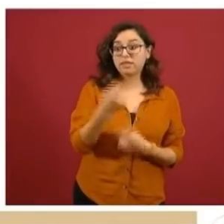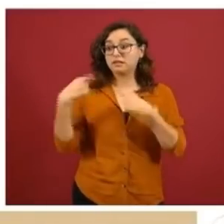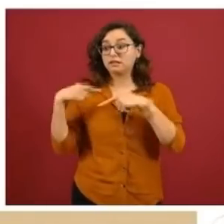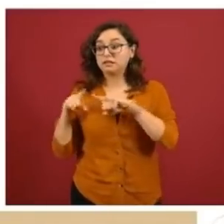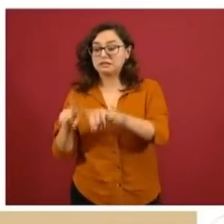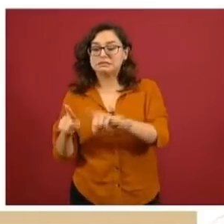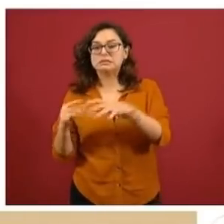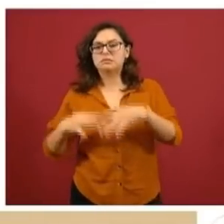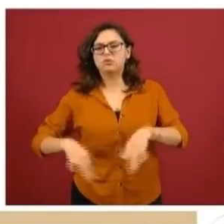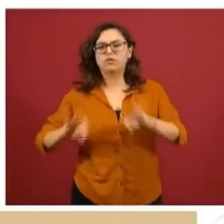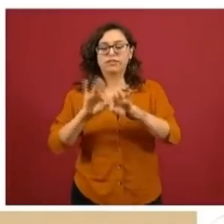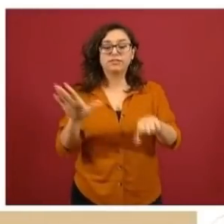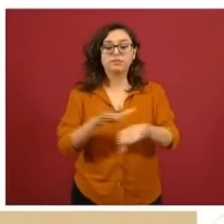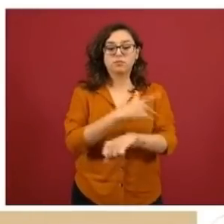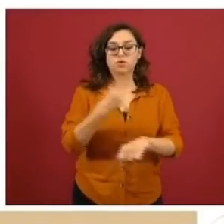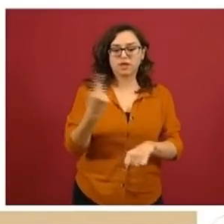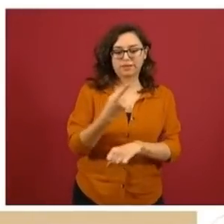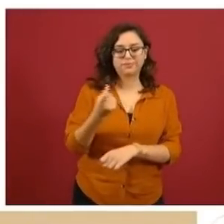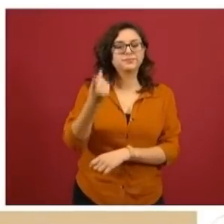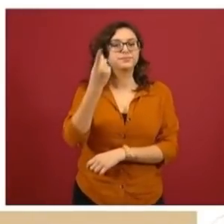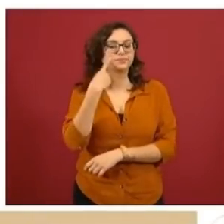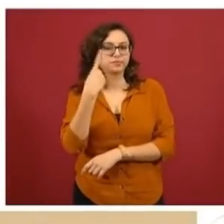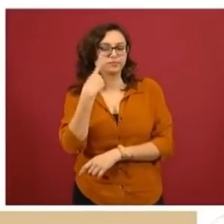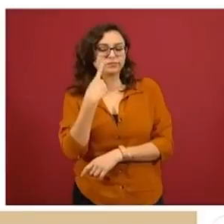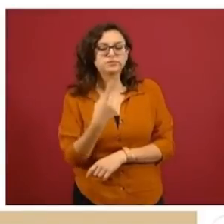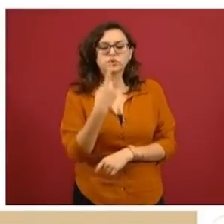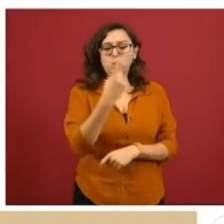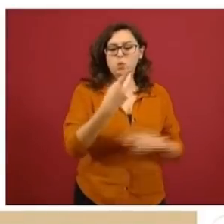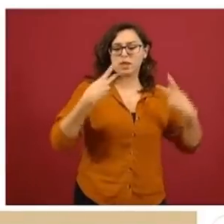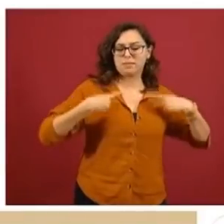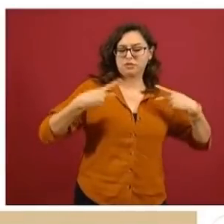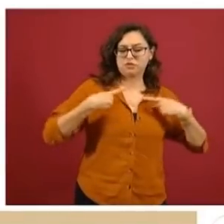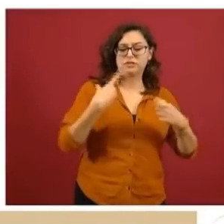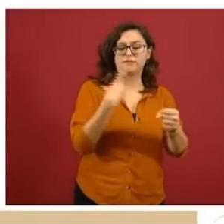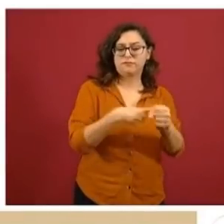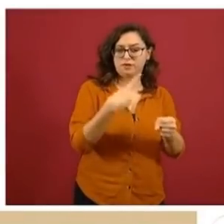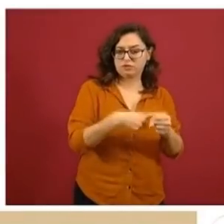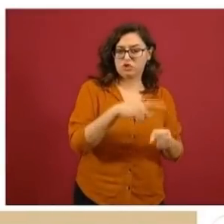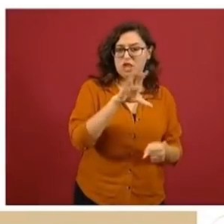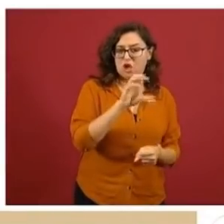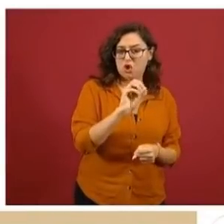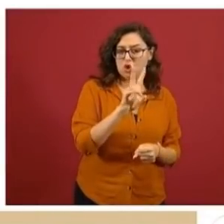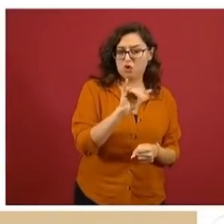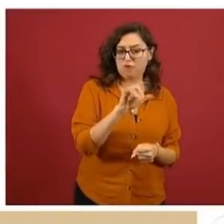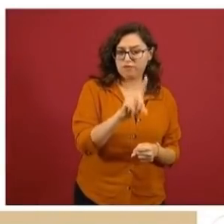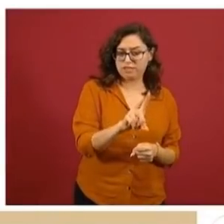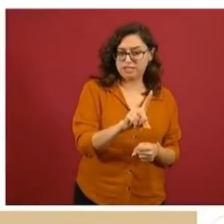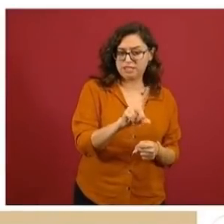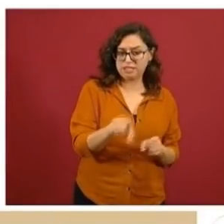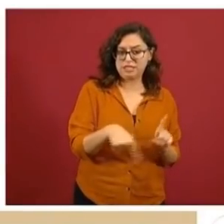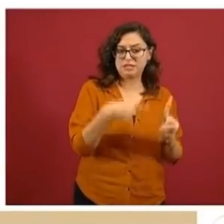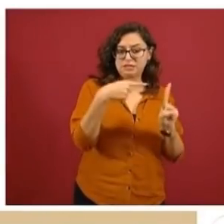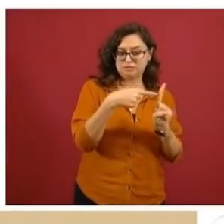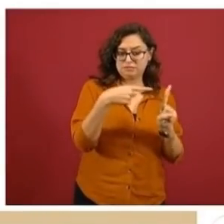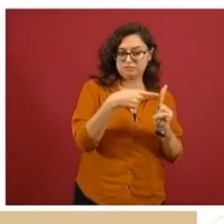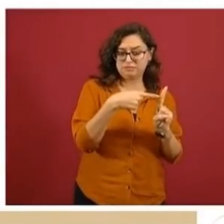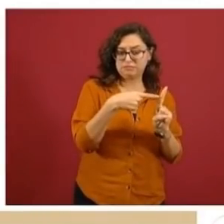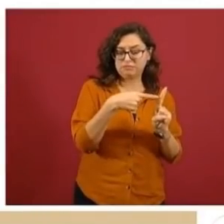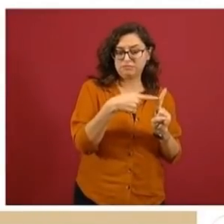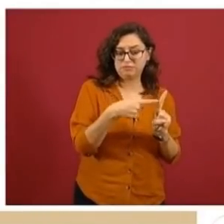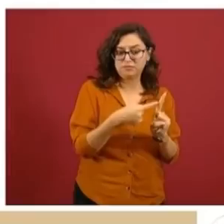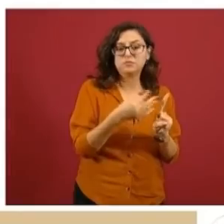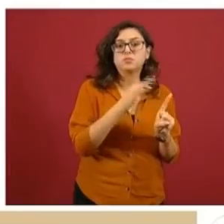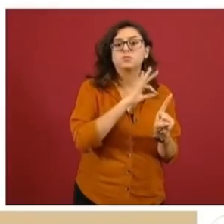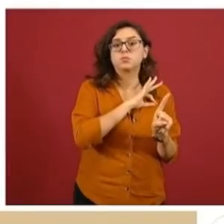COVID, sabemos que una persona infectada, una persona enferma con la COVID-19